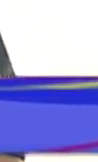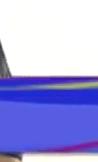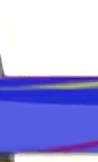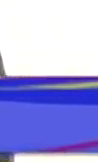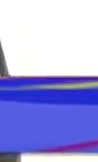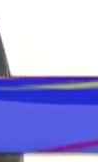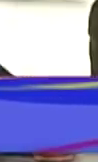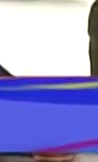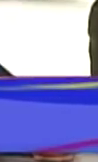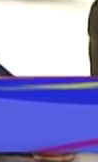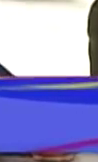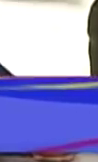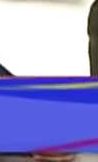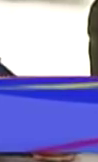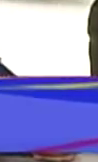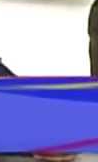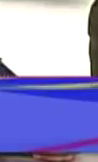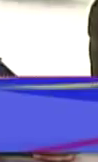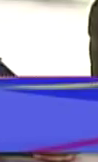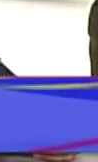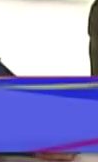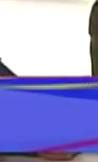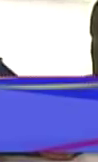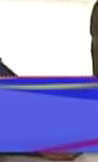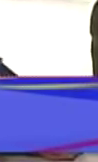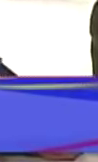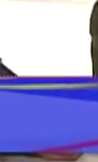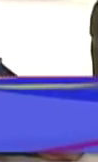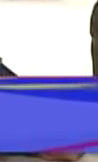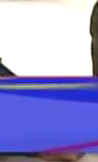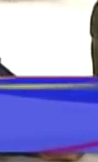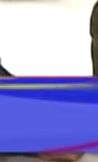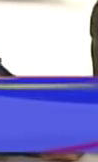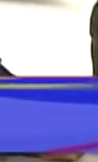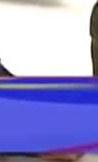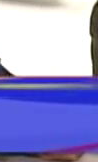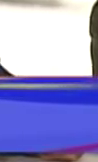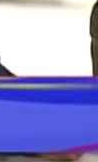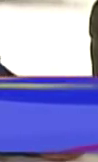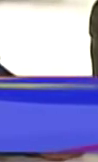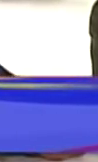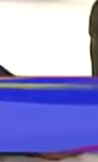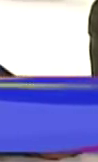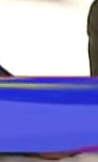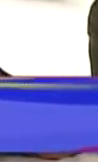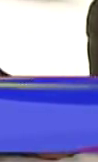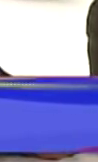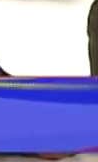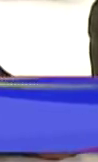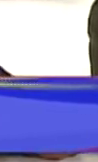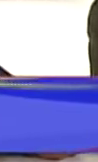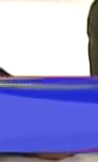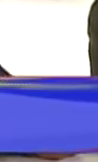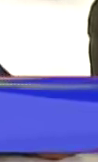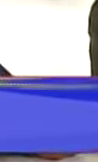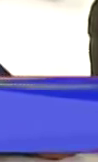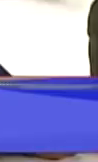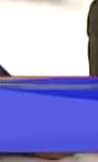ustedes? ¿Cuántas casas han diagnosticado que tiene el movimiento de pescadores a nivel nacional? ¿Tienen esa cifra, ese dato,